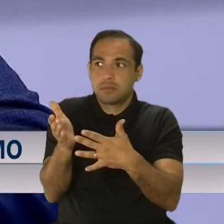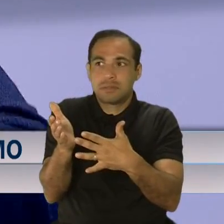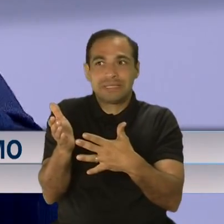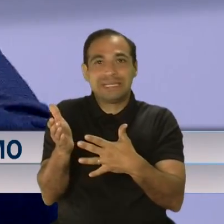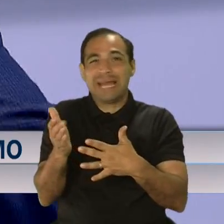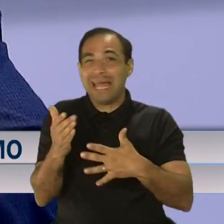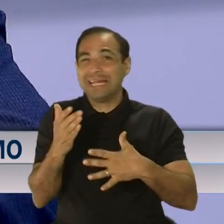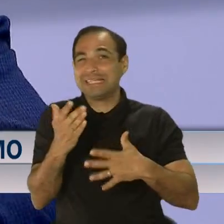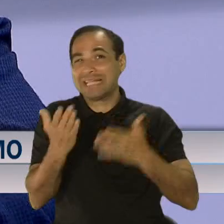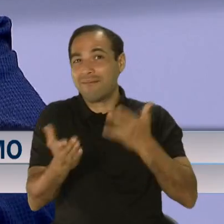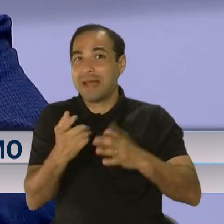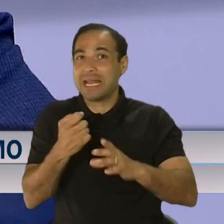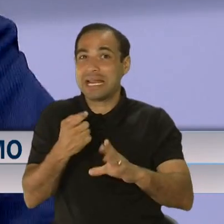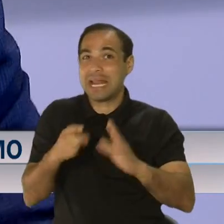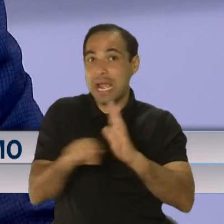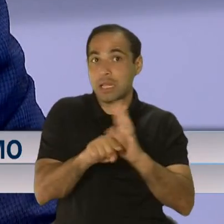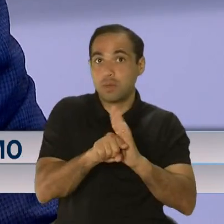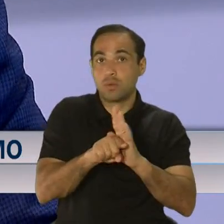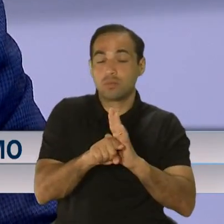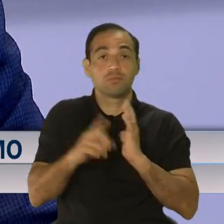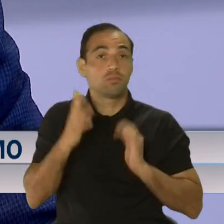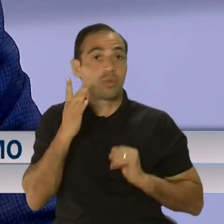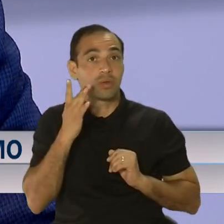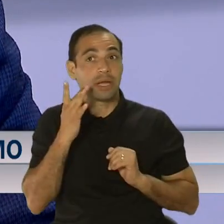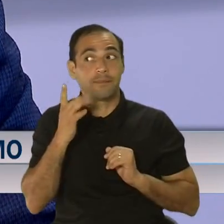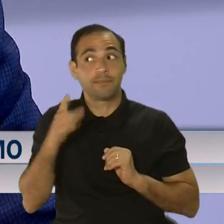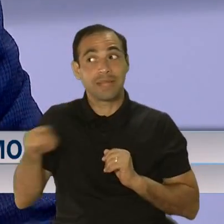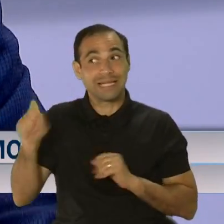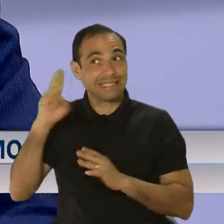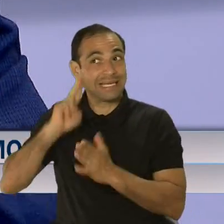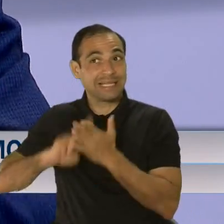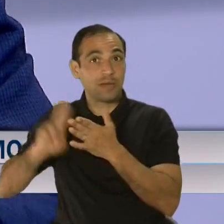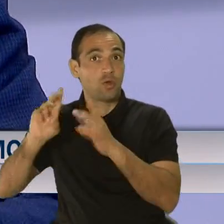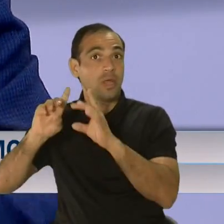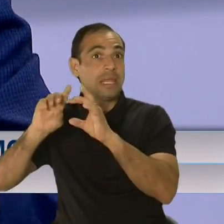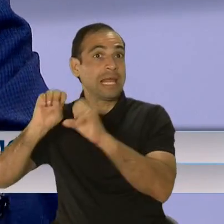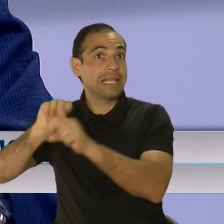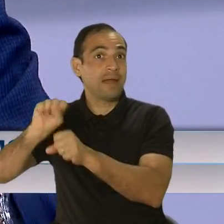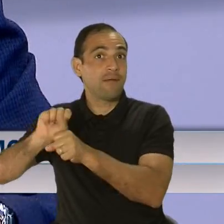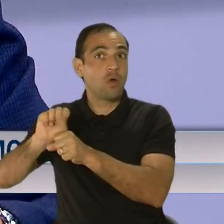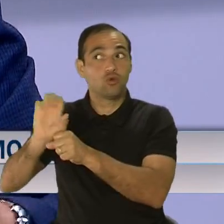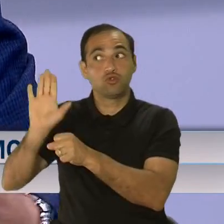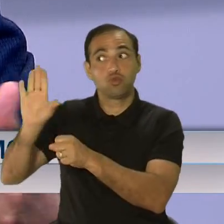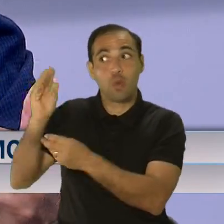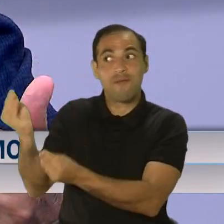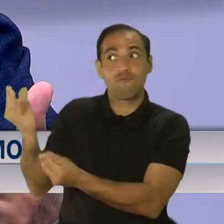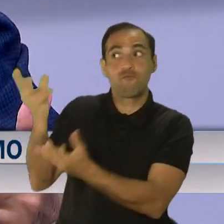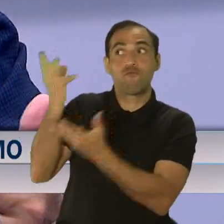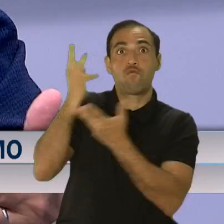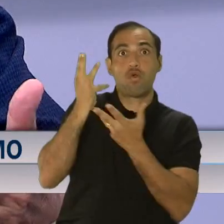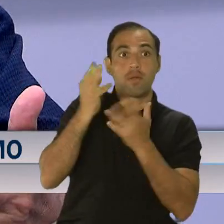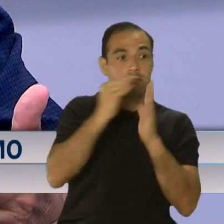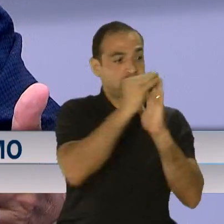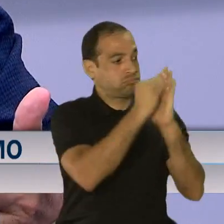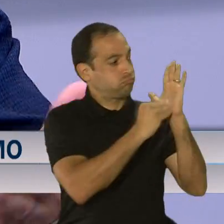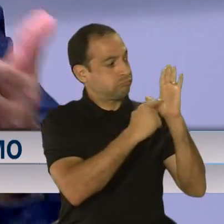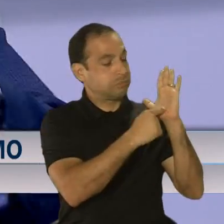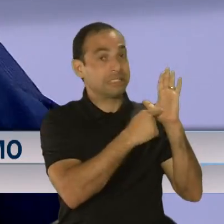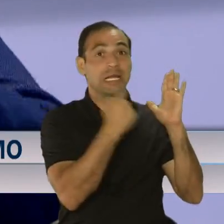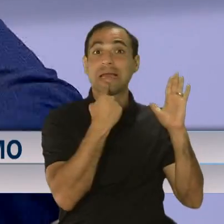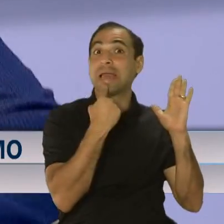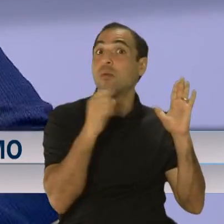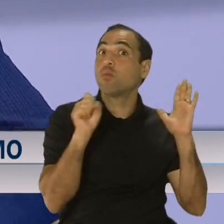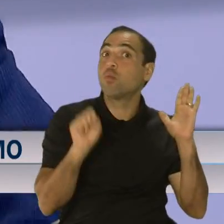decisión de la Comisión del Secretario del Trabajo nos habla de que puede haber una pérdida o